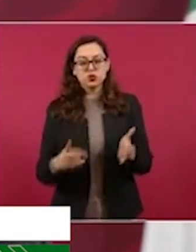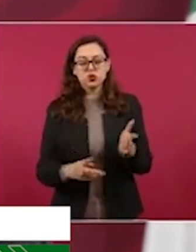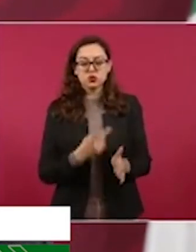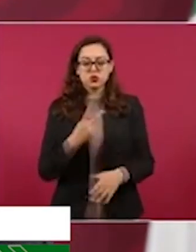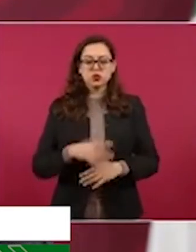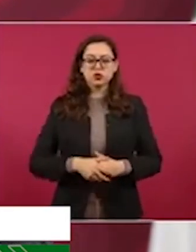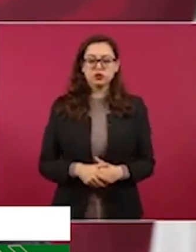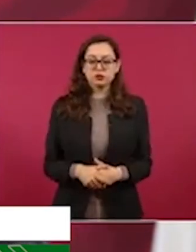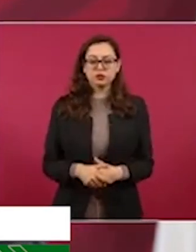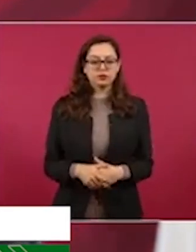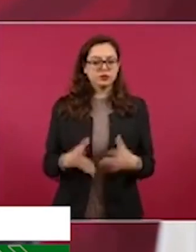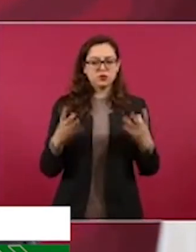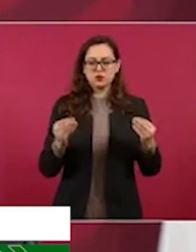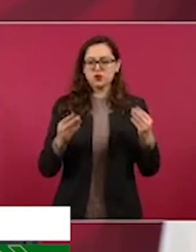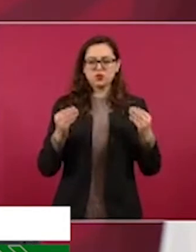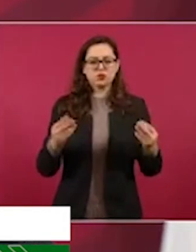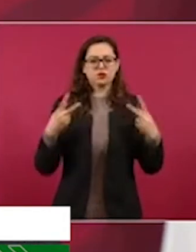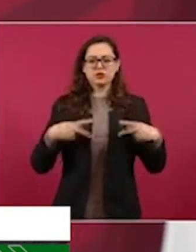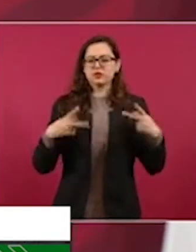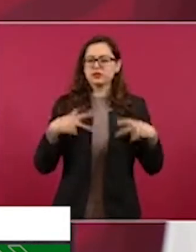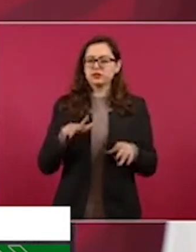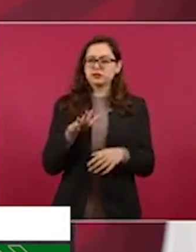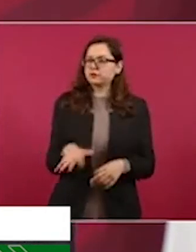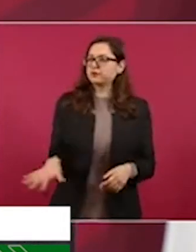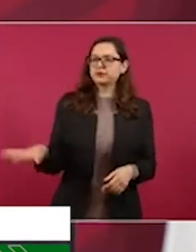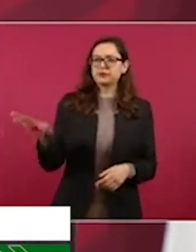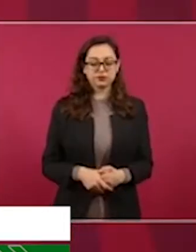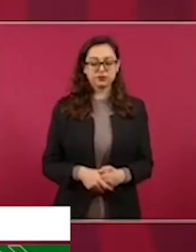muchos nos